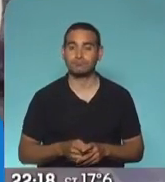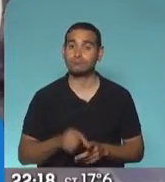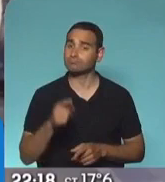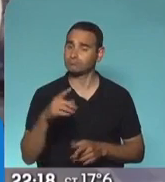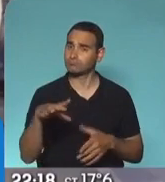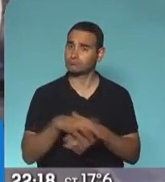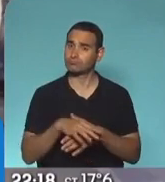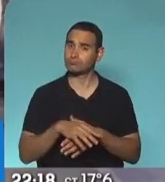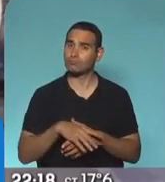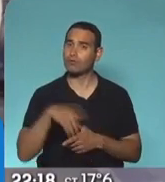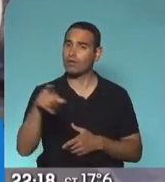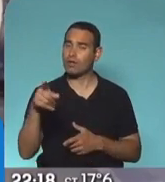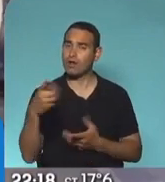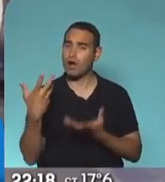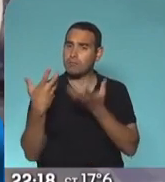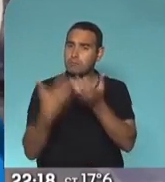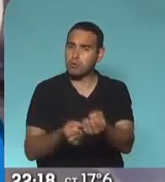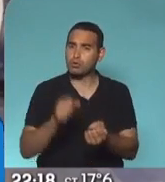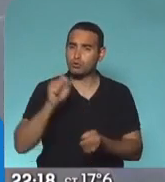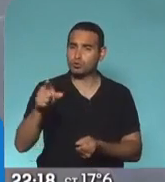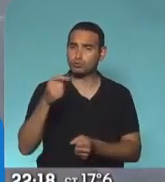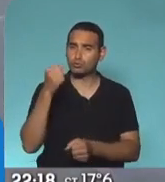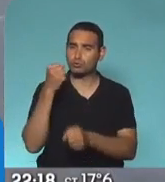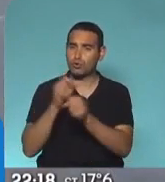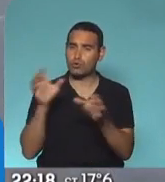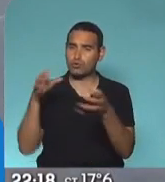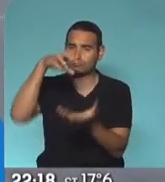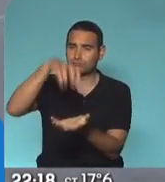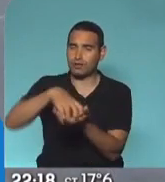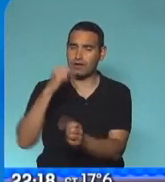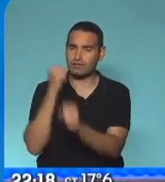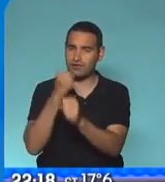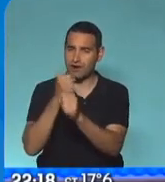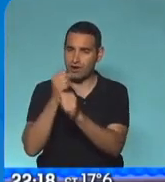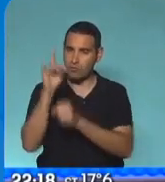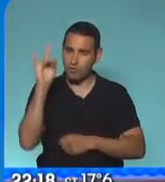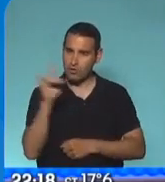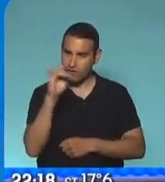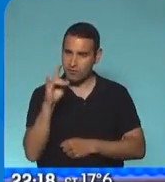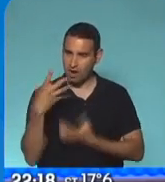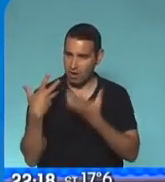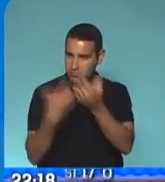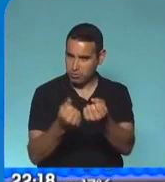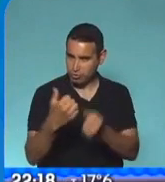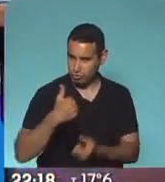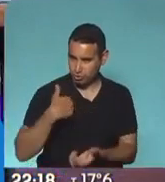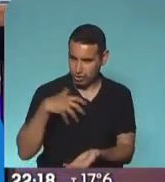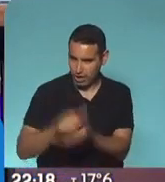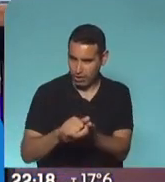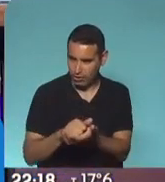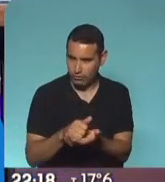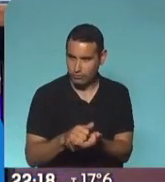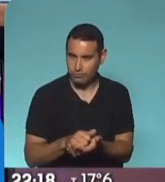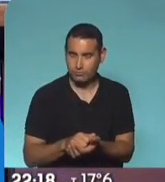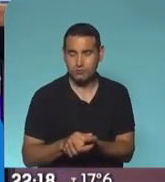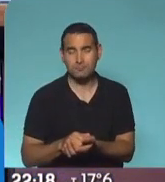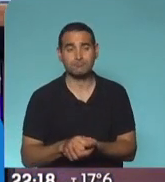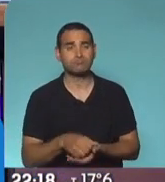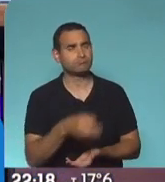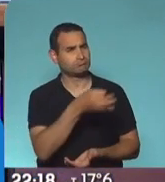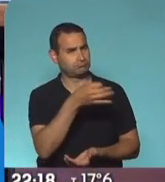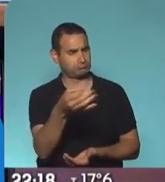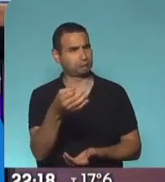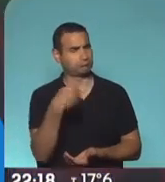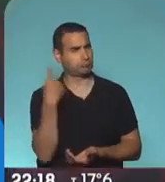de hecho, el apoyo de la Central Obrera Boliviana al golpe, digamos. Sí, efectivamente, eso